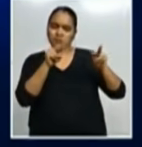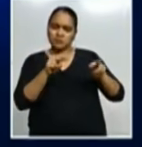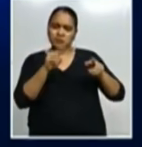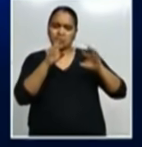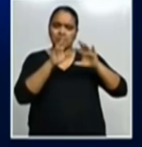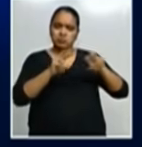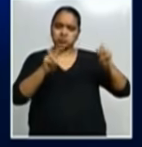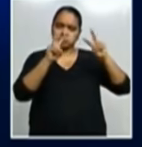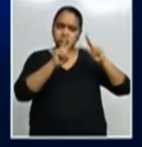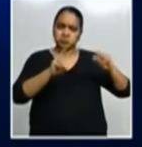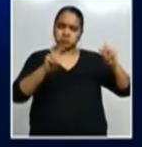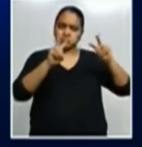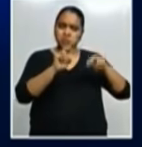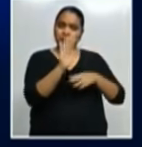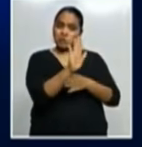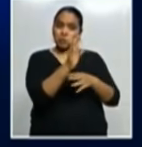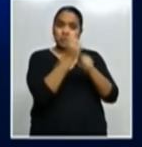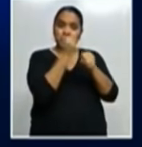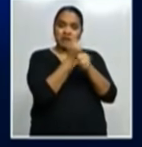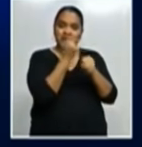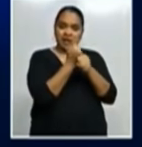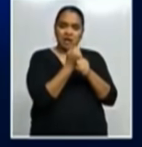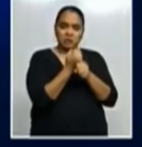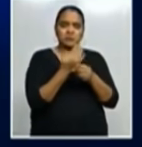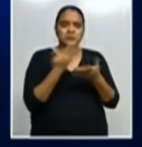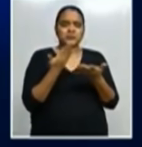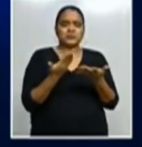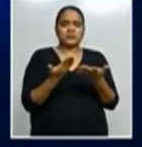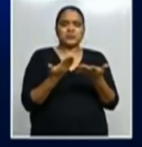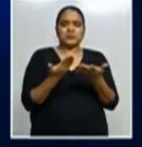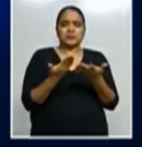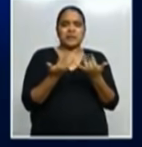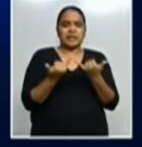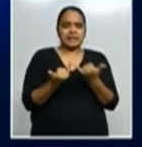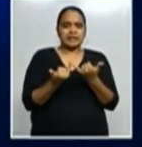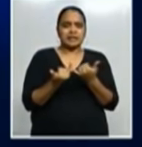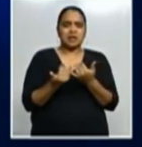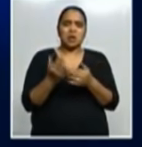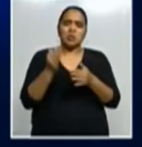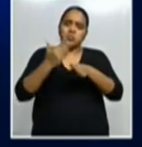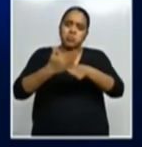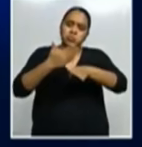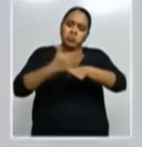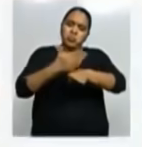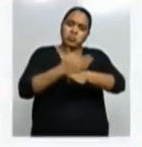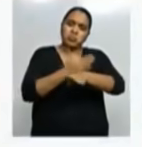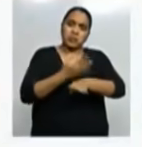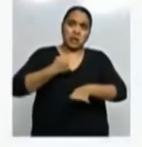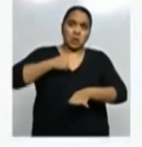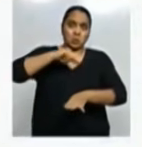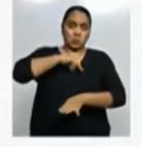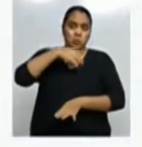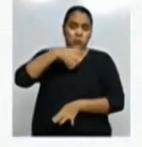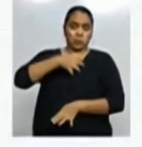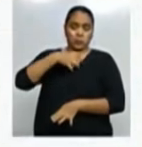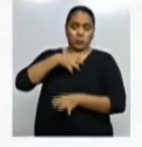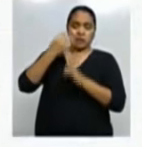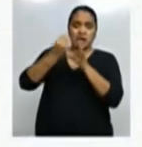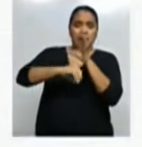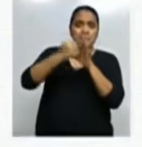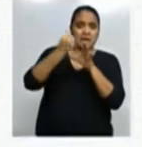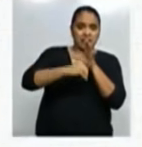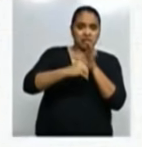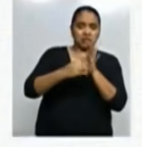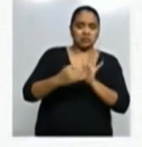pendientes del trabajo que estamos haciendo. Y eso implicó para nuestra institución no un